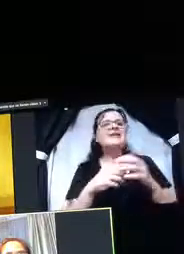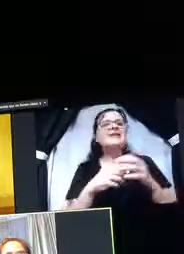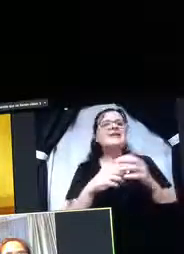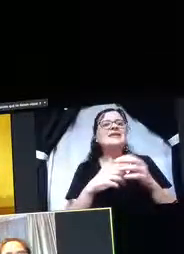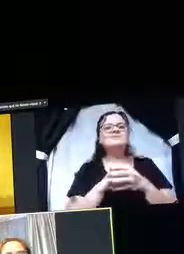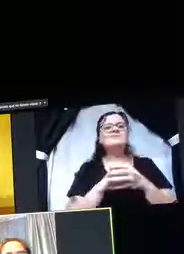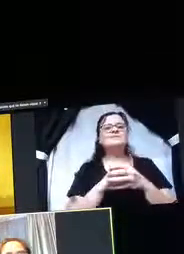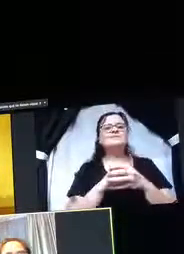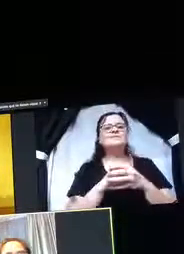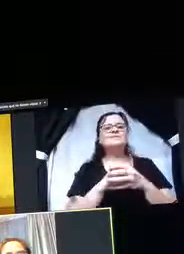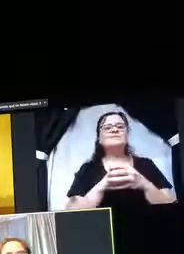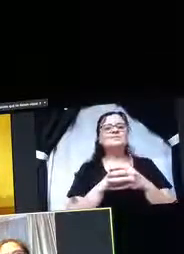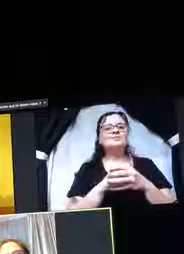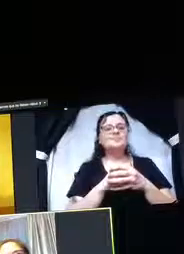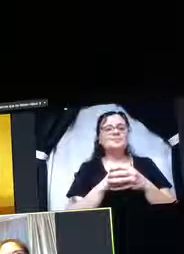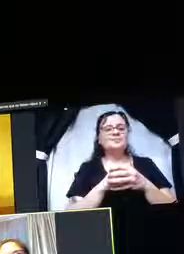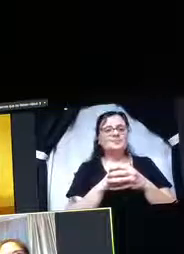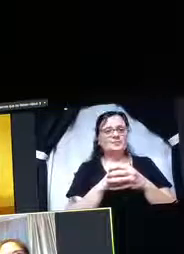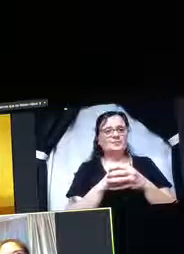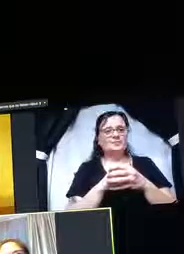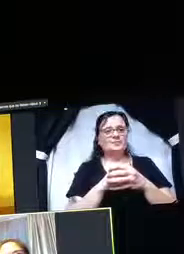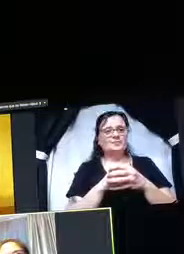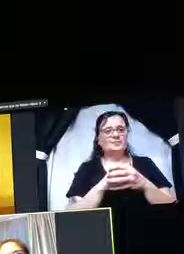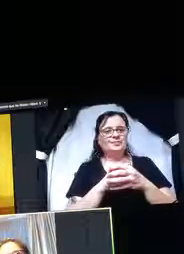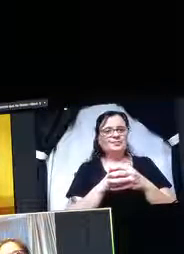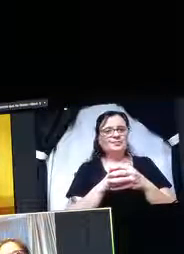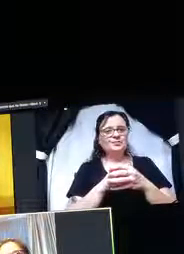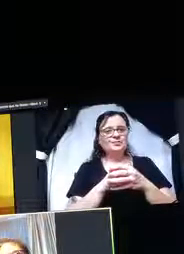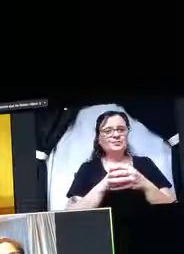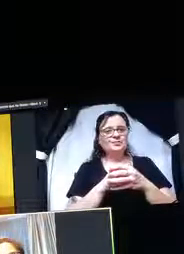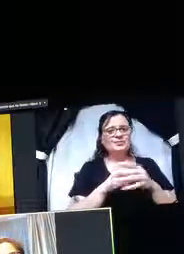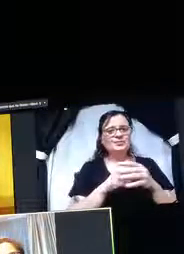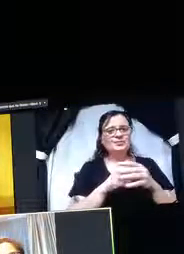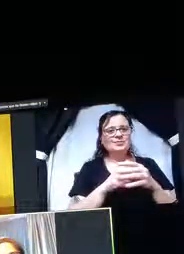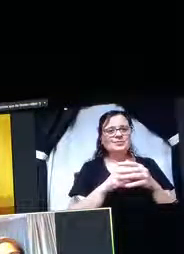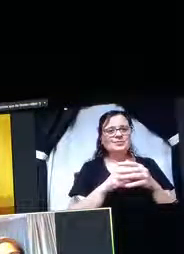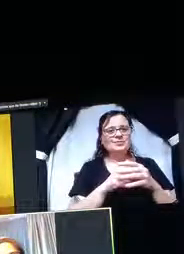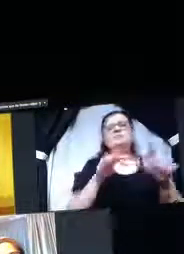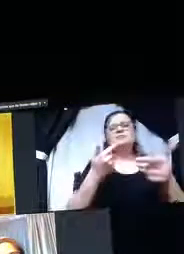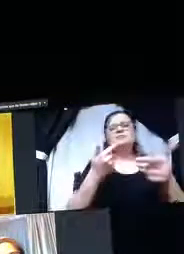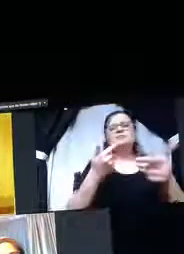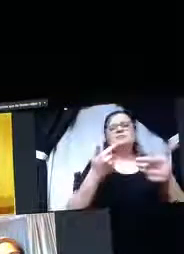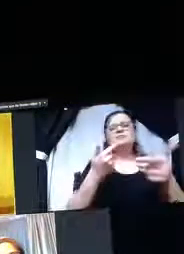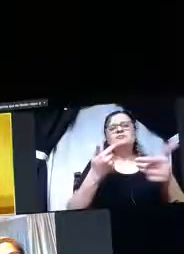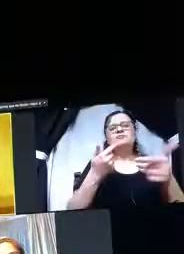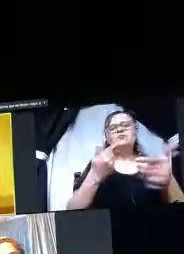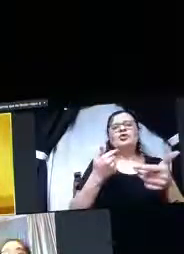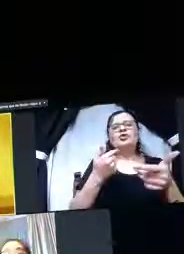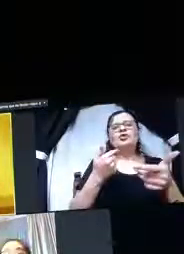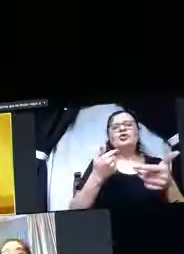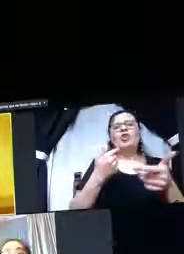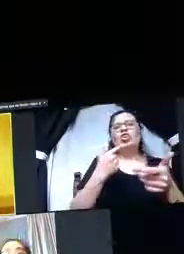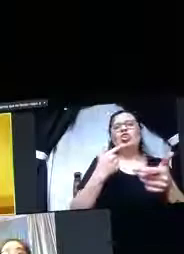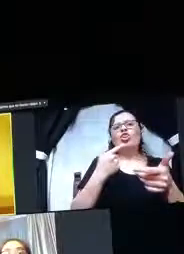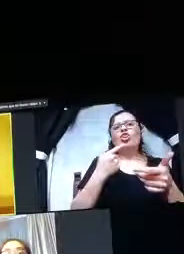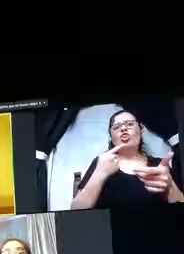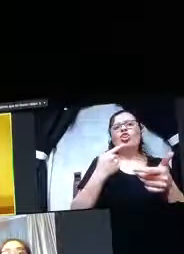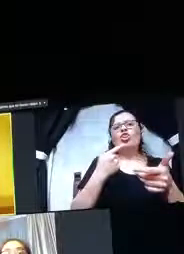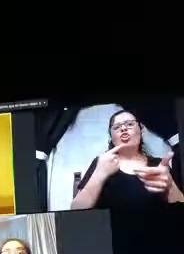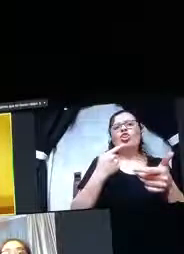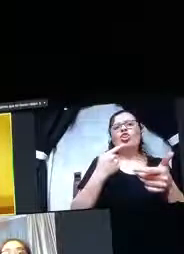o sea, no había como retrucos de preguntas, de ¿quisiste decir esto? ¿No? Claro. O yo me